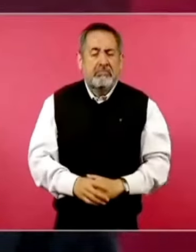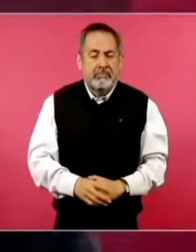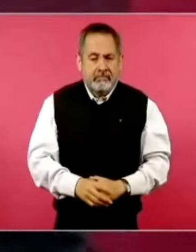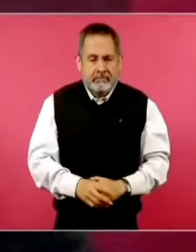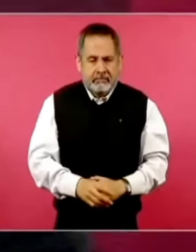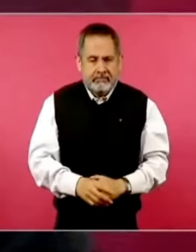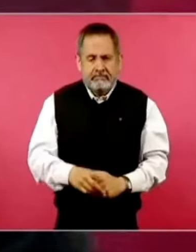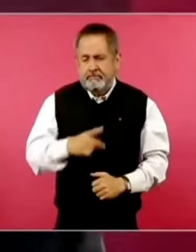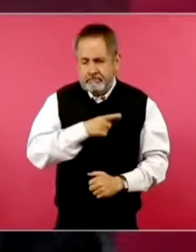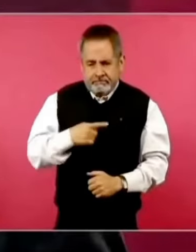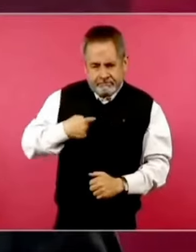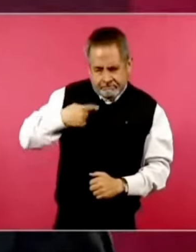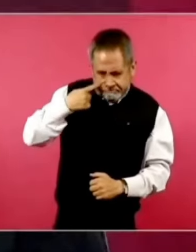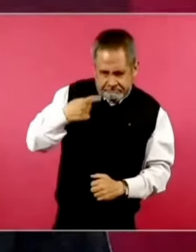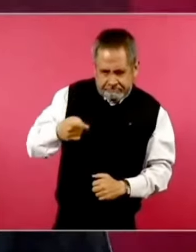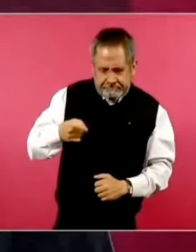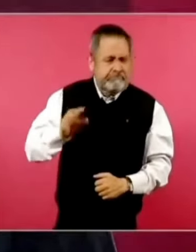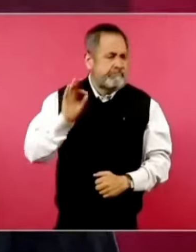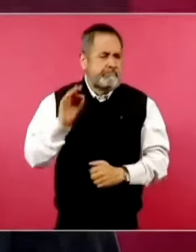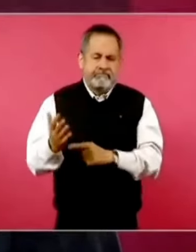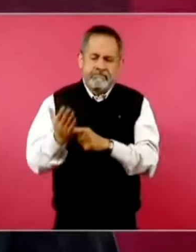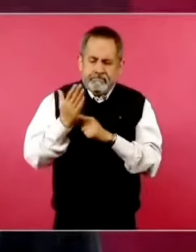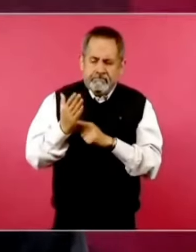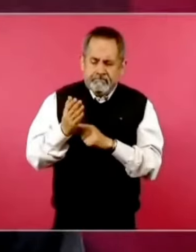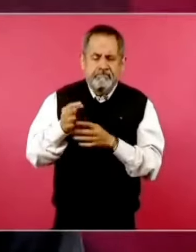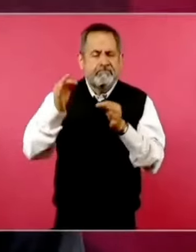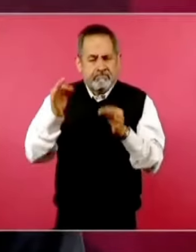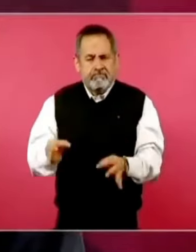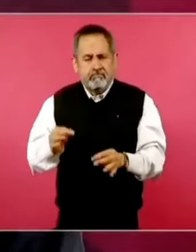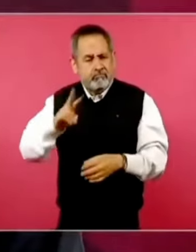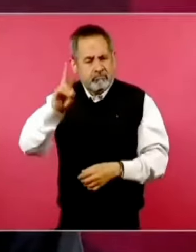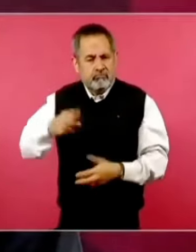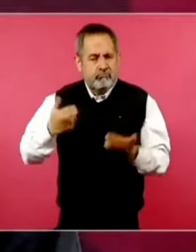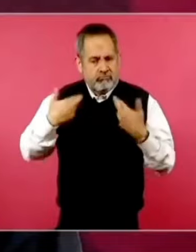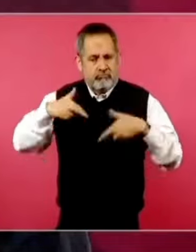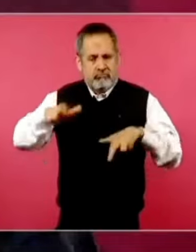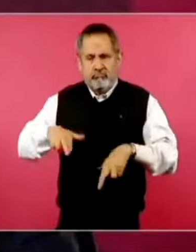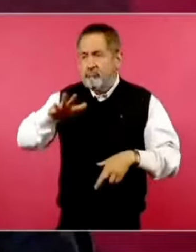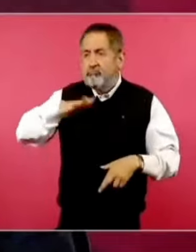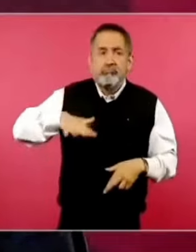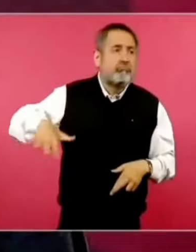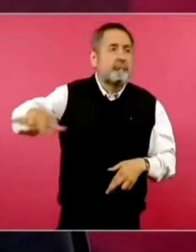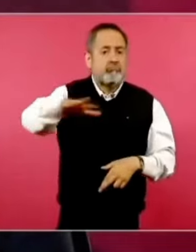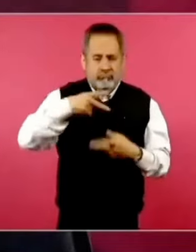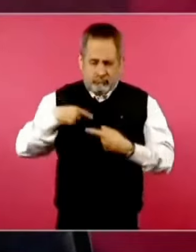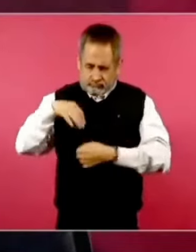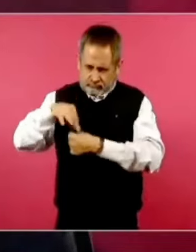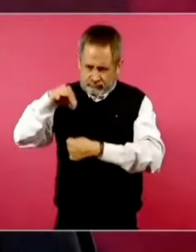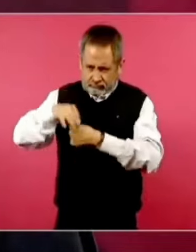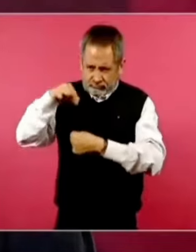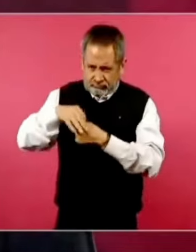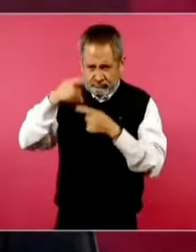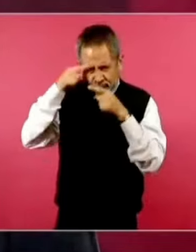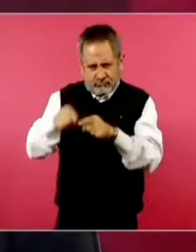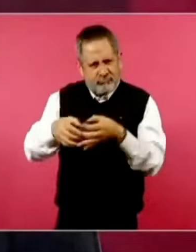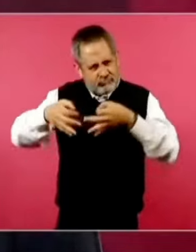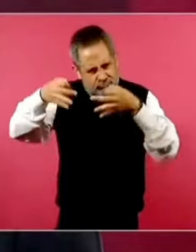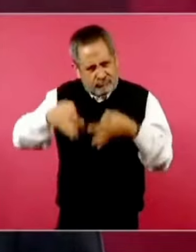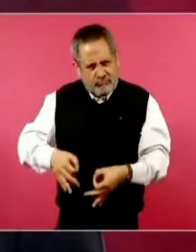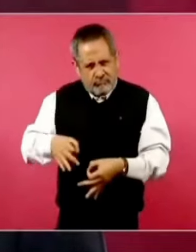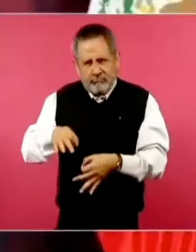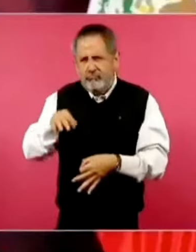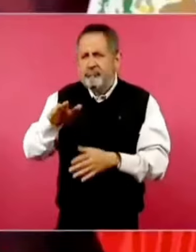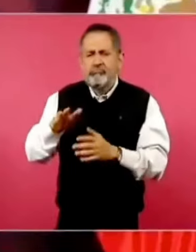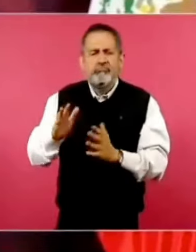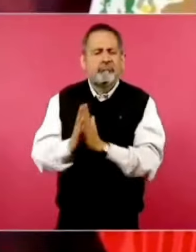y tienen que demostrar que son representantes del pueblo, auténticos representantes